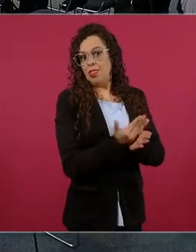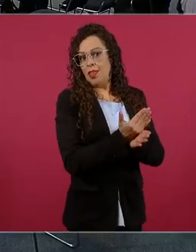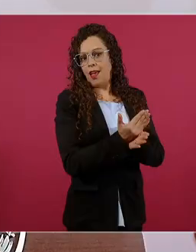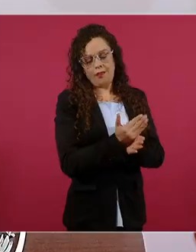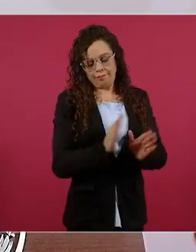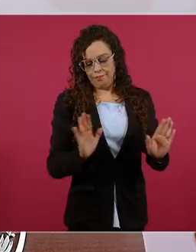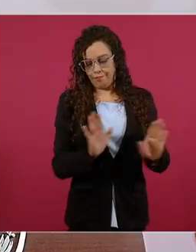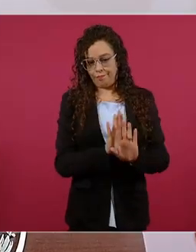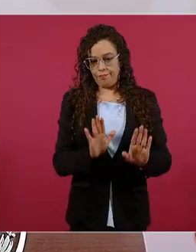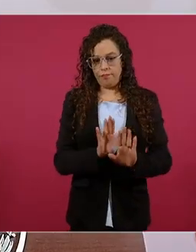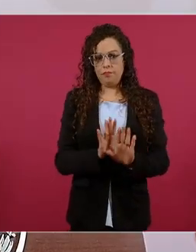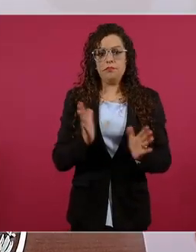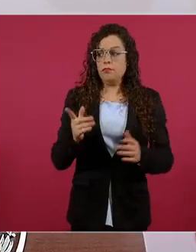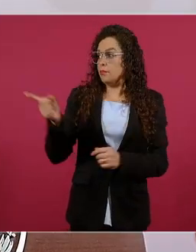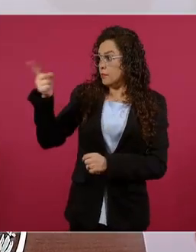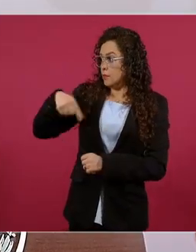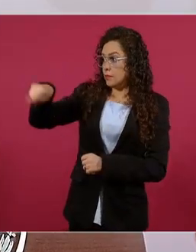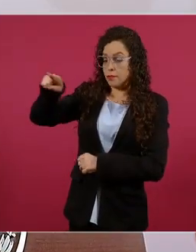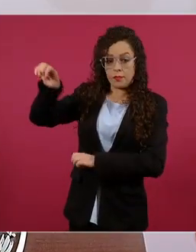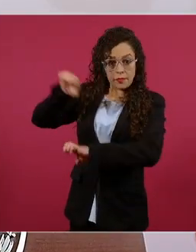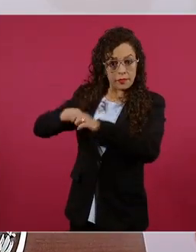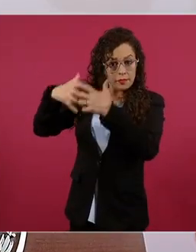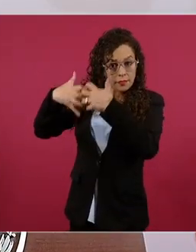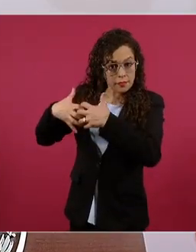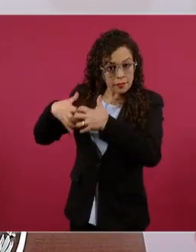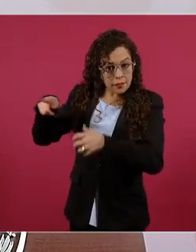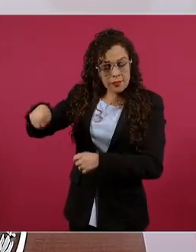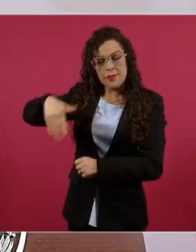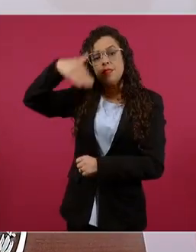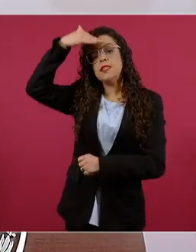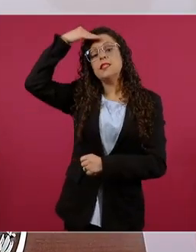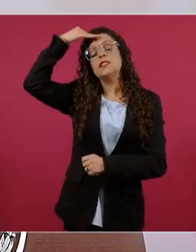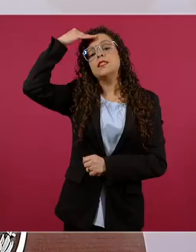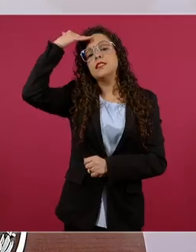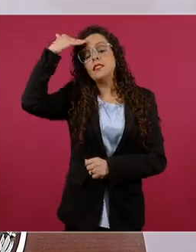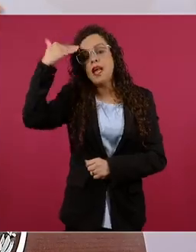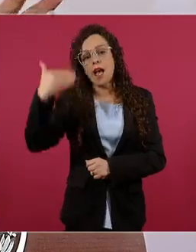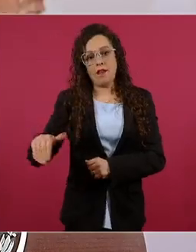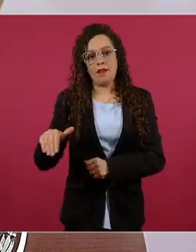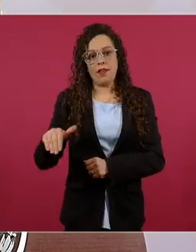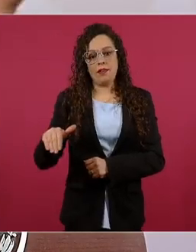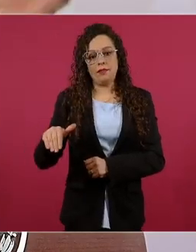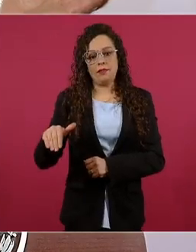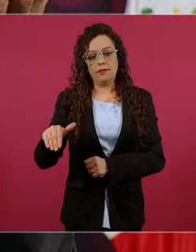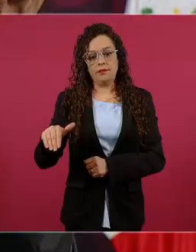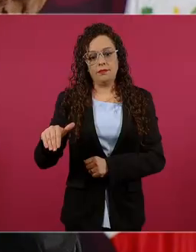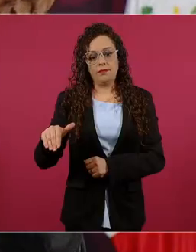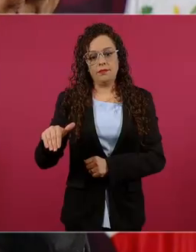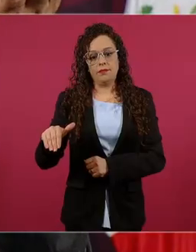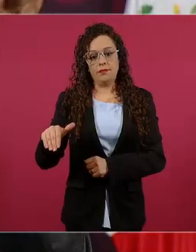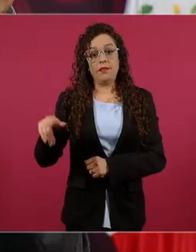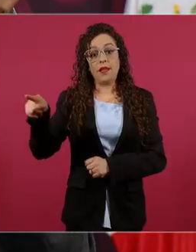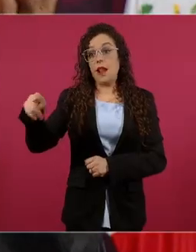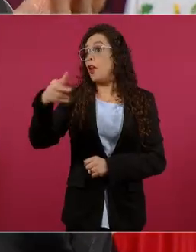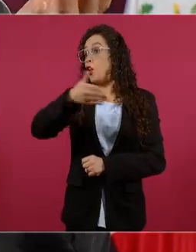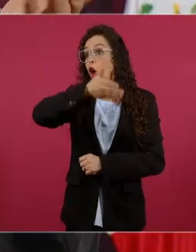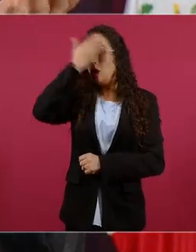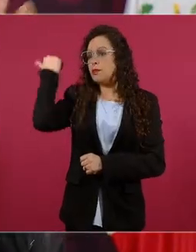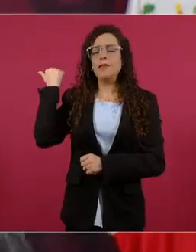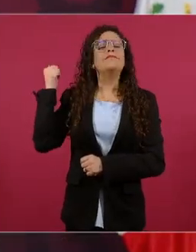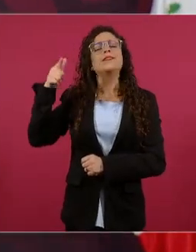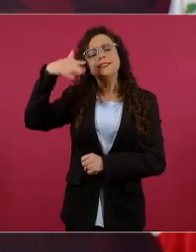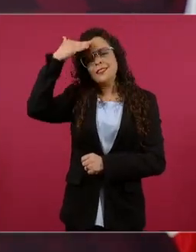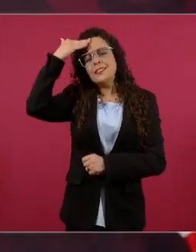pues ellos saben, nada más que no estén pensando, porque es que antes el Poder